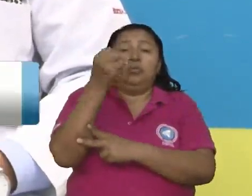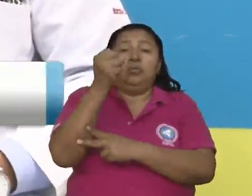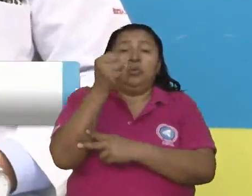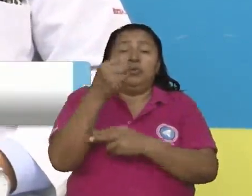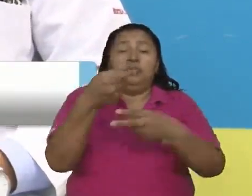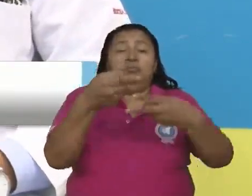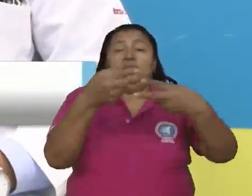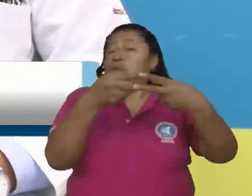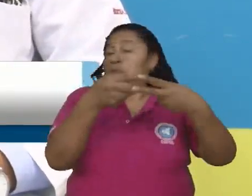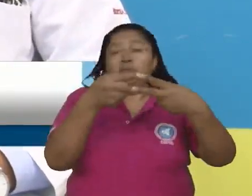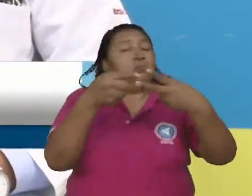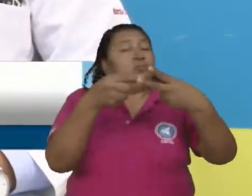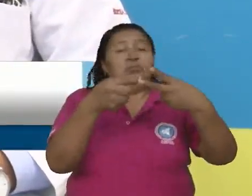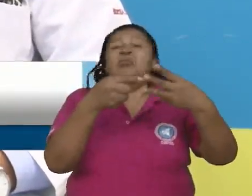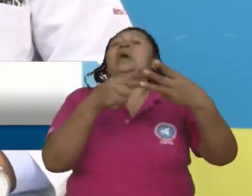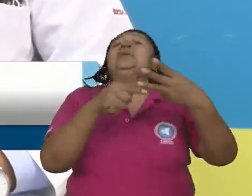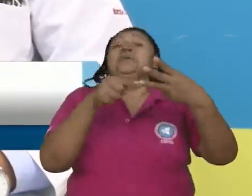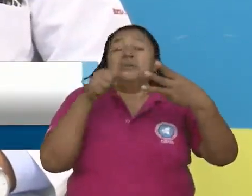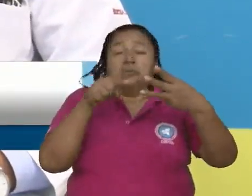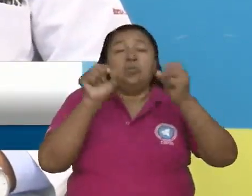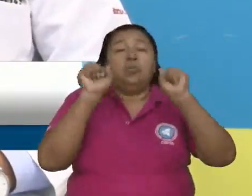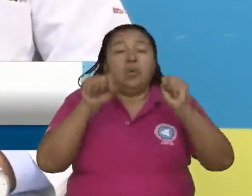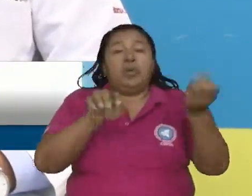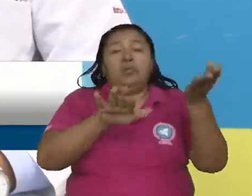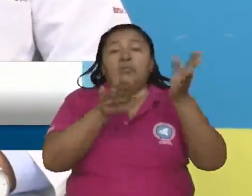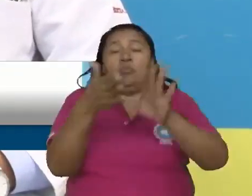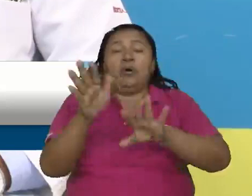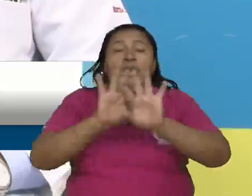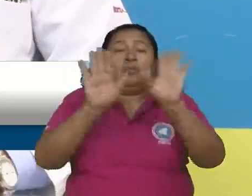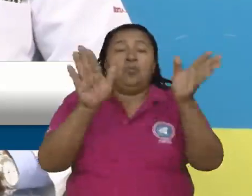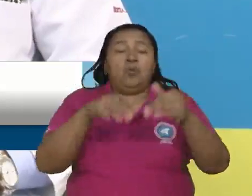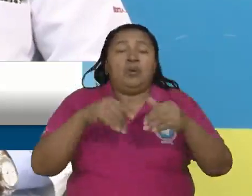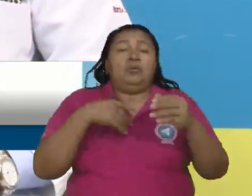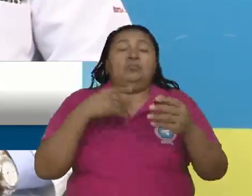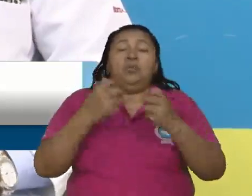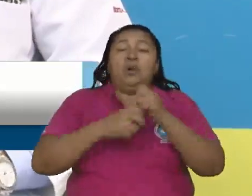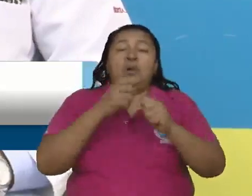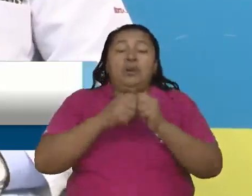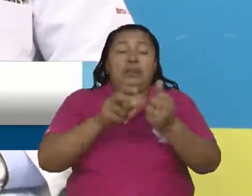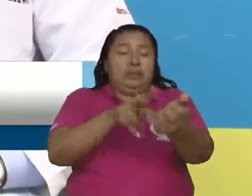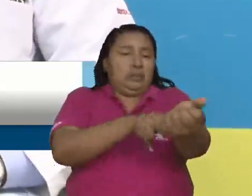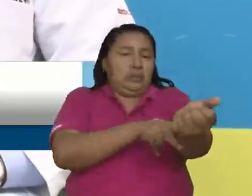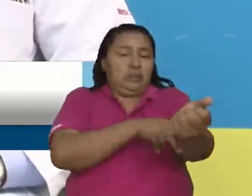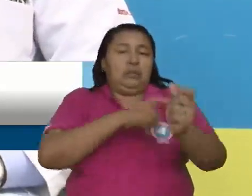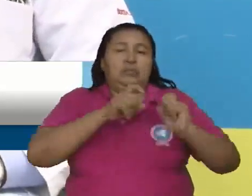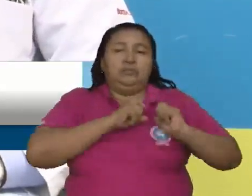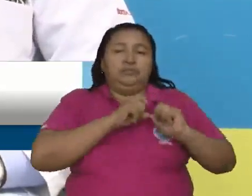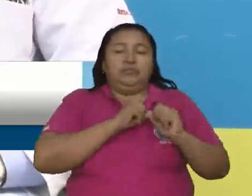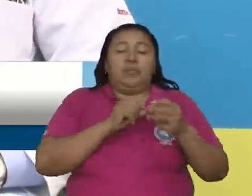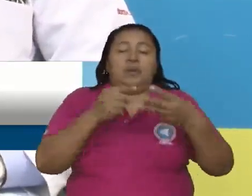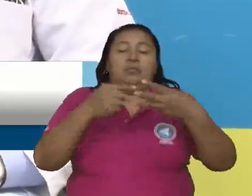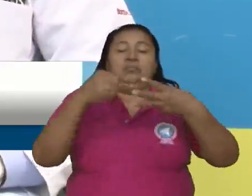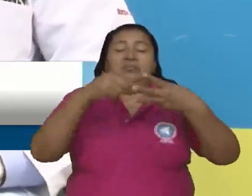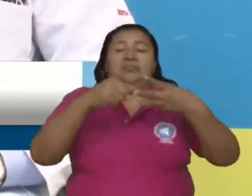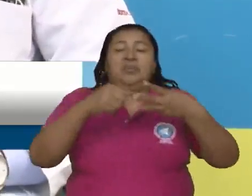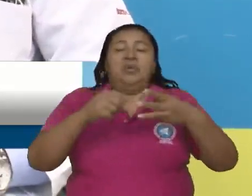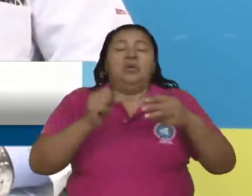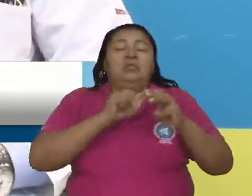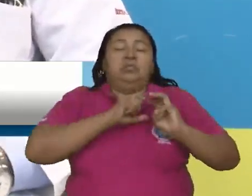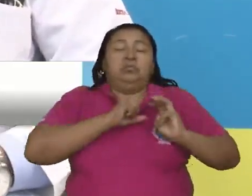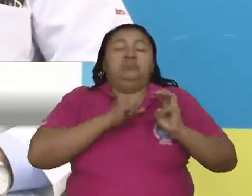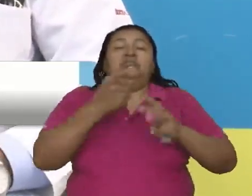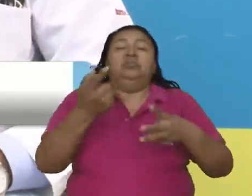de muerte a nivel mundial de patologías cardiovasculares, superada solamente por el infarto agudo del miocardio y las